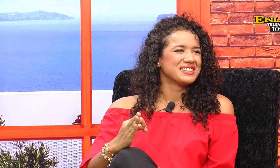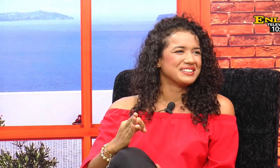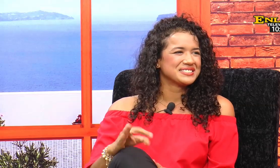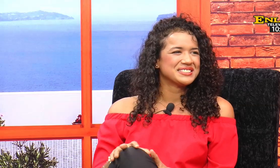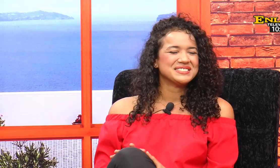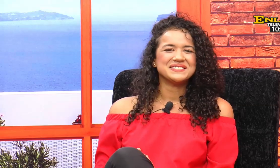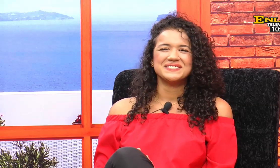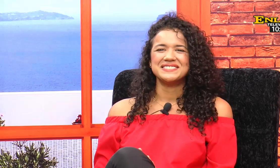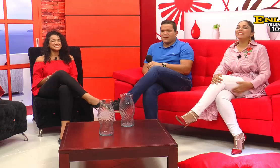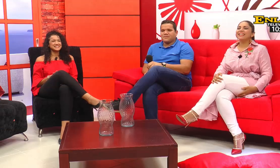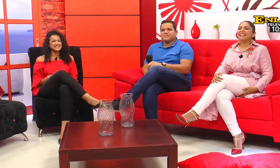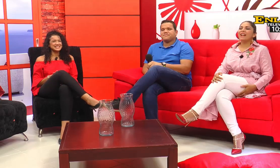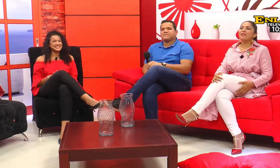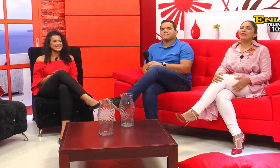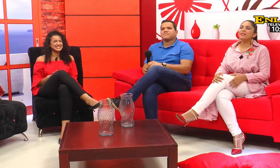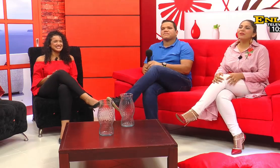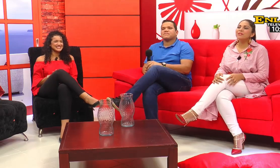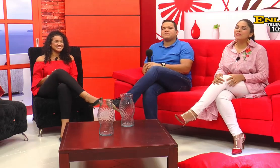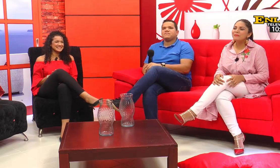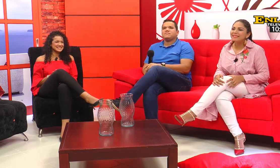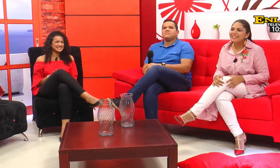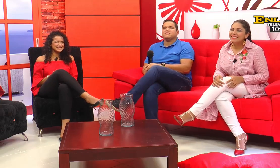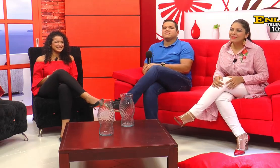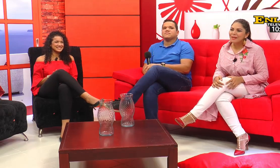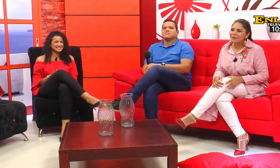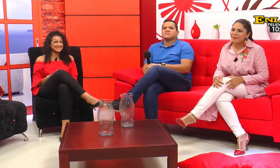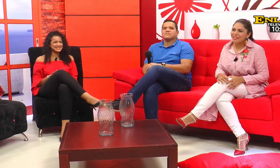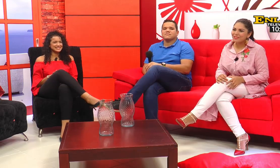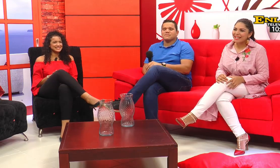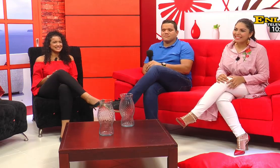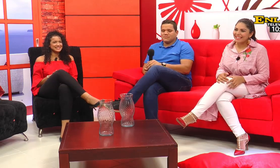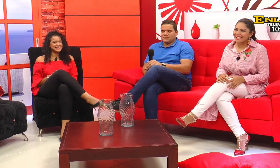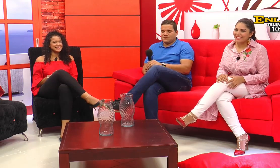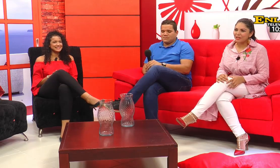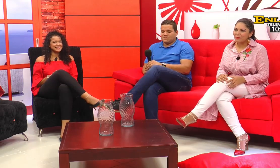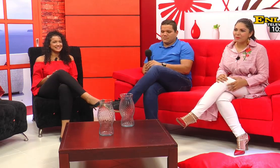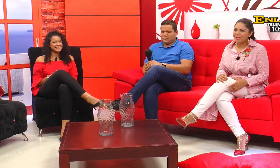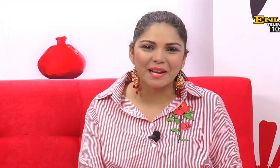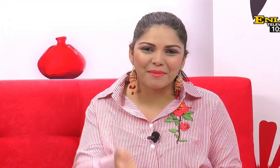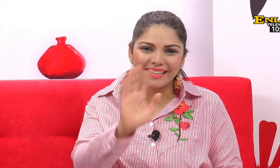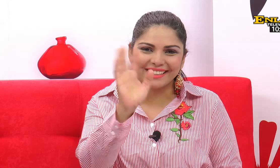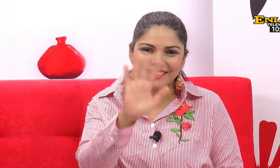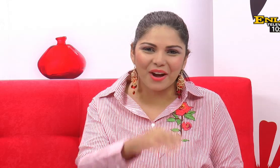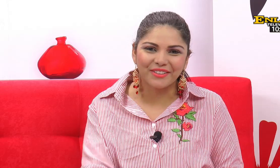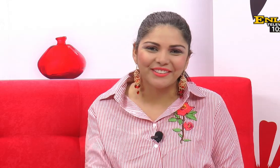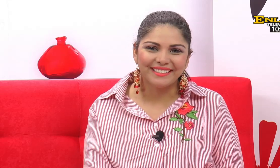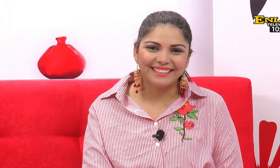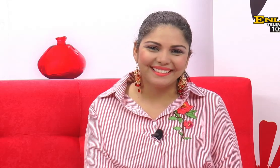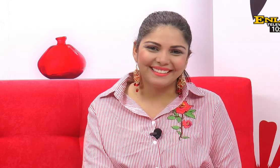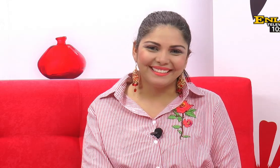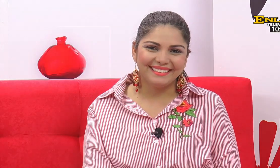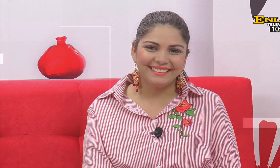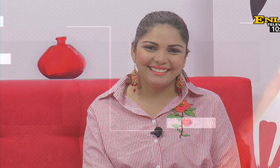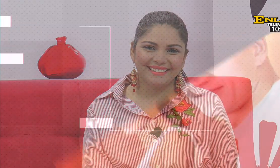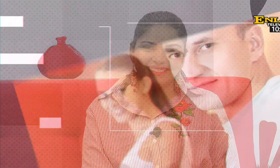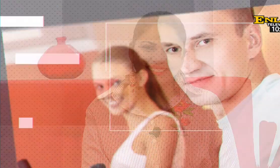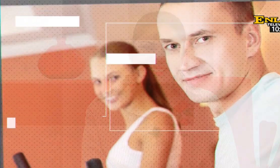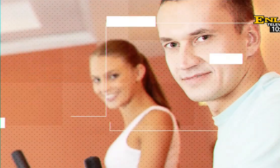puntualita reclamándoles. Ay, qué bonita, Kiara. Bueno, a todos muchísimas gracias por acompañarnos aquí en casa. Nos vemos mañana martes. Chao.